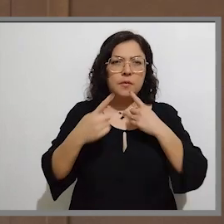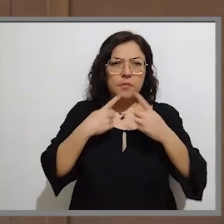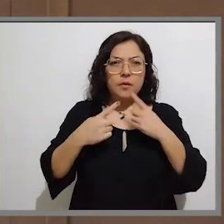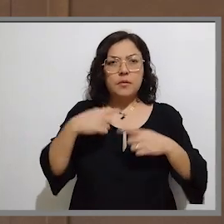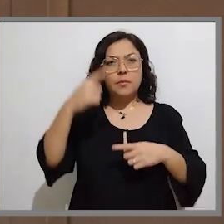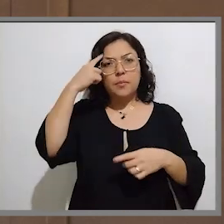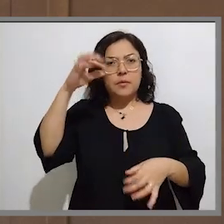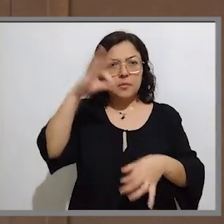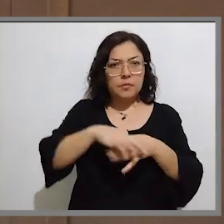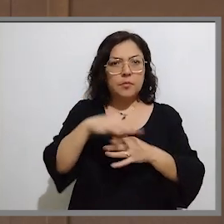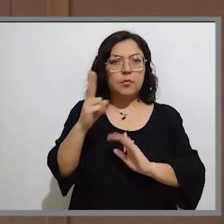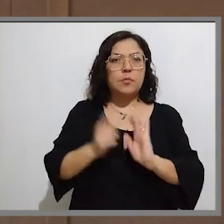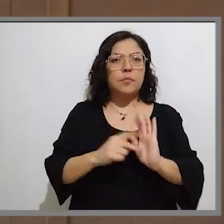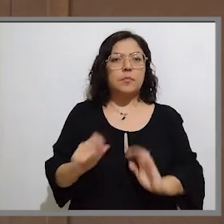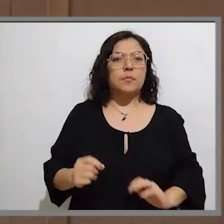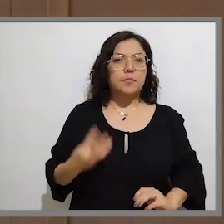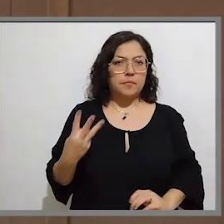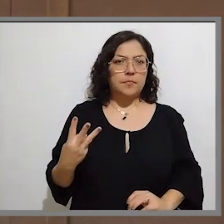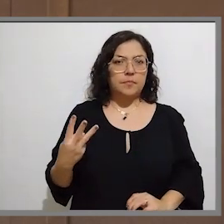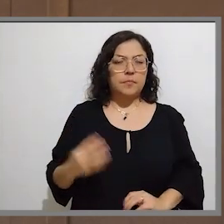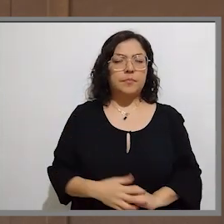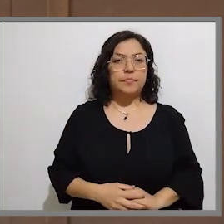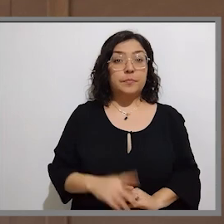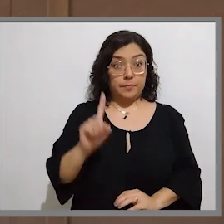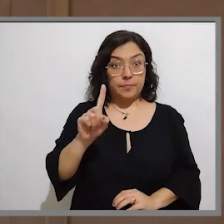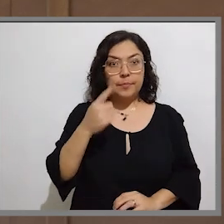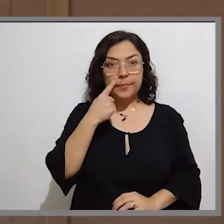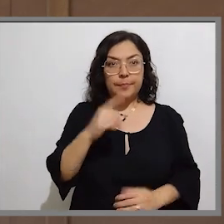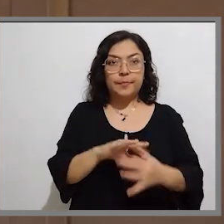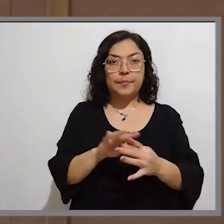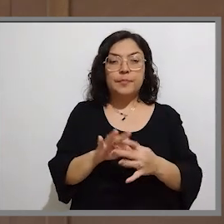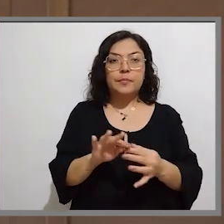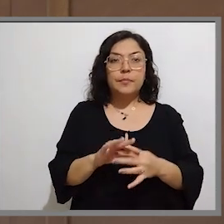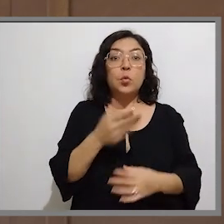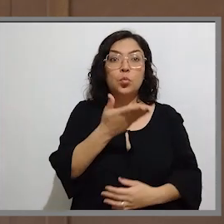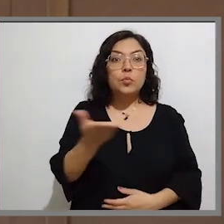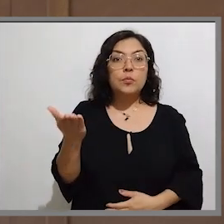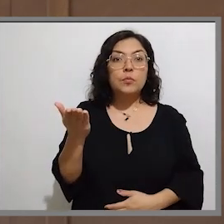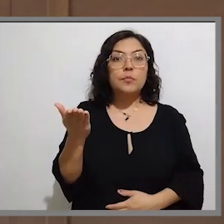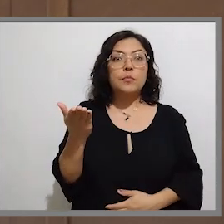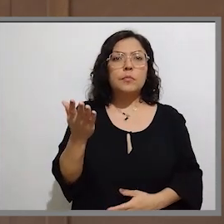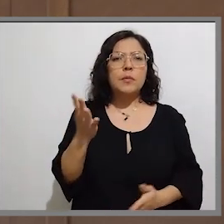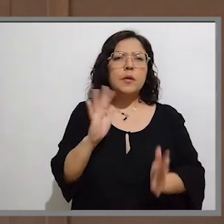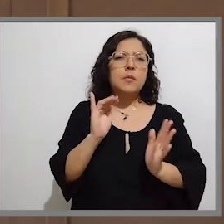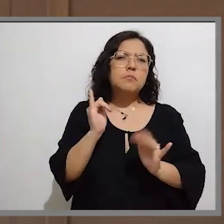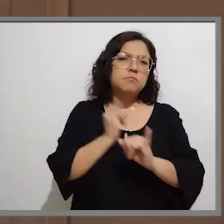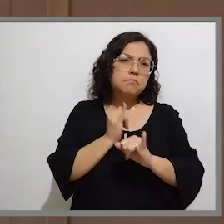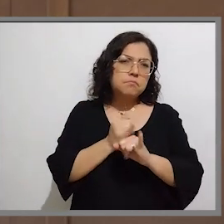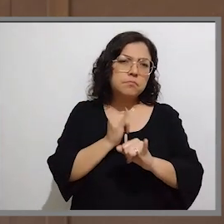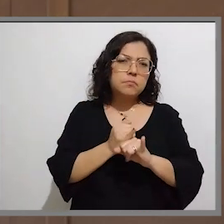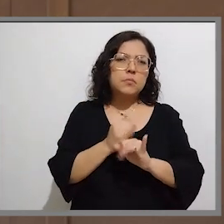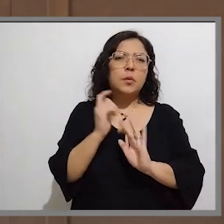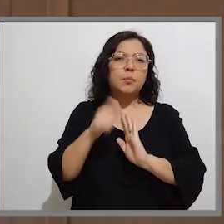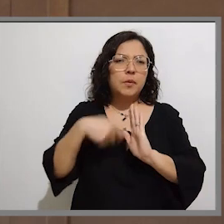2023. Este libro, y esto quiero yo recalcar, esto es una parte muy importante, si ustedes nos están viendo a través de nuestras redes sociales